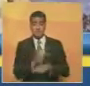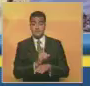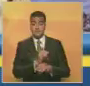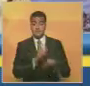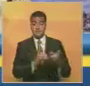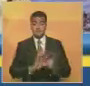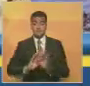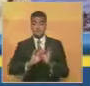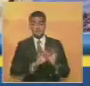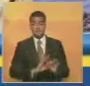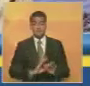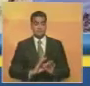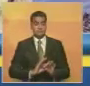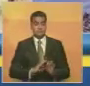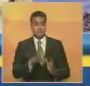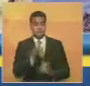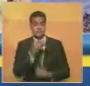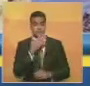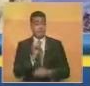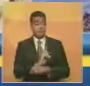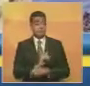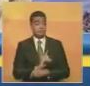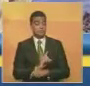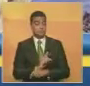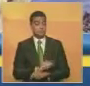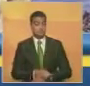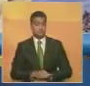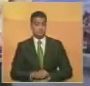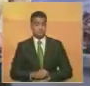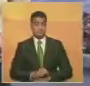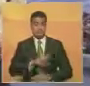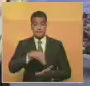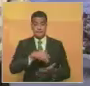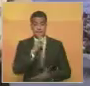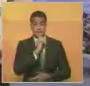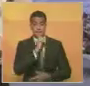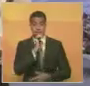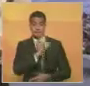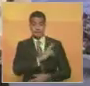ambas asociaciones de abogados dé fruto muy pronto. Desde Bay Harbor Island, soy Paula Lamas para el Noticiero Venevisión.